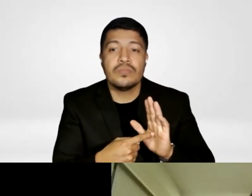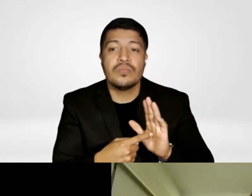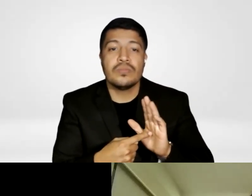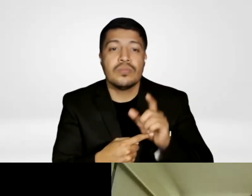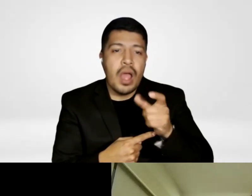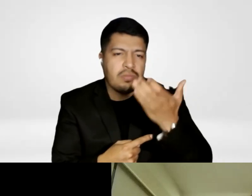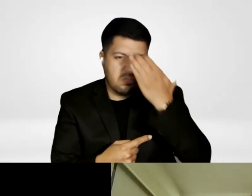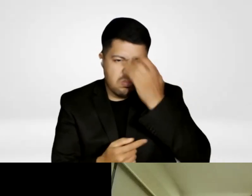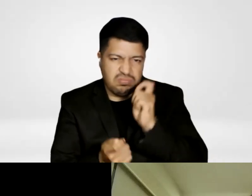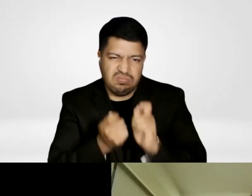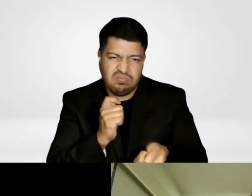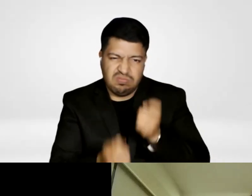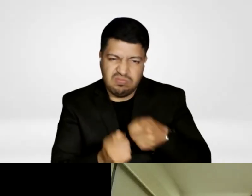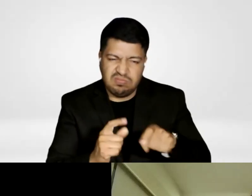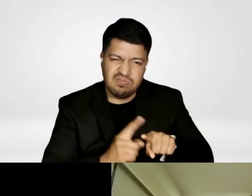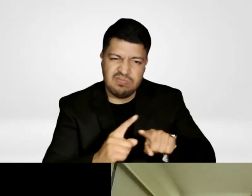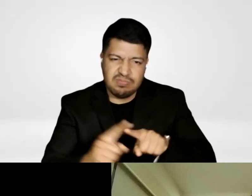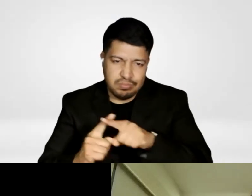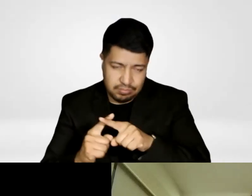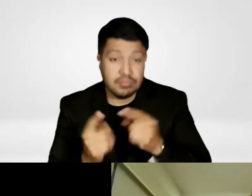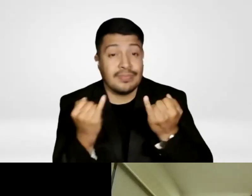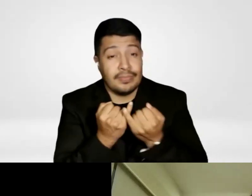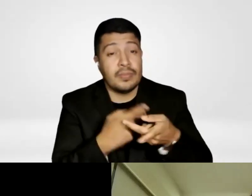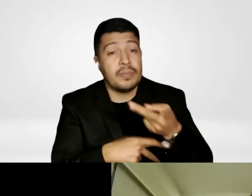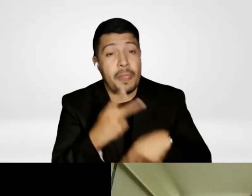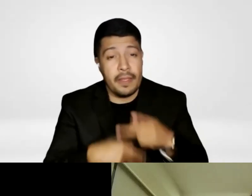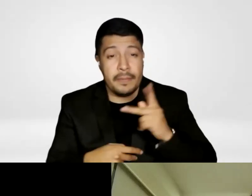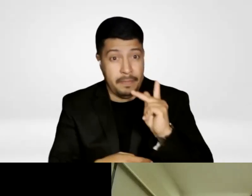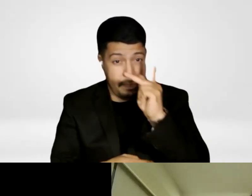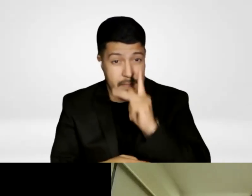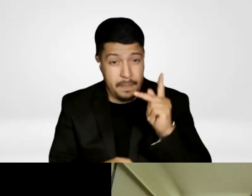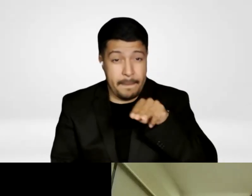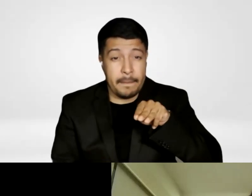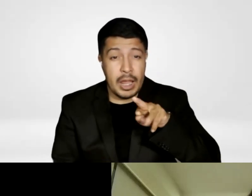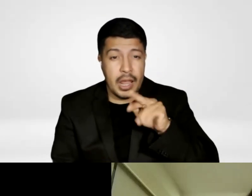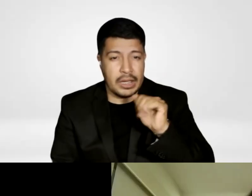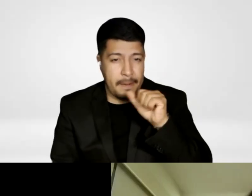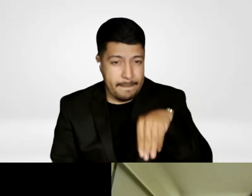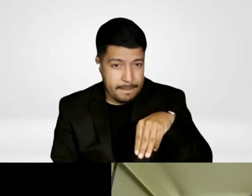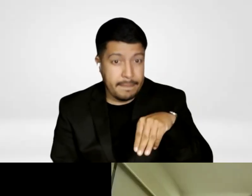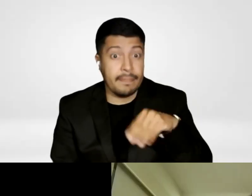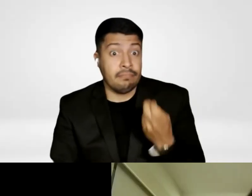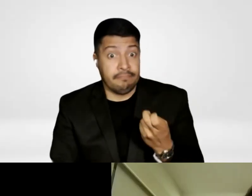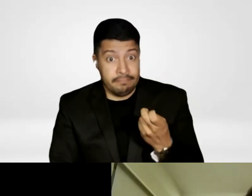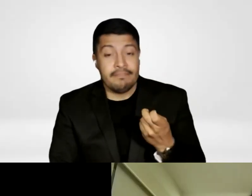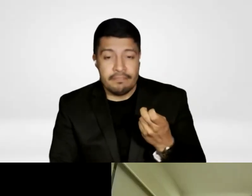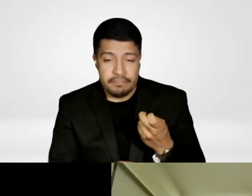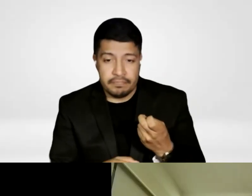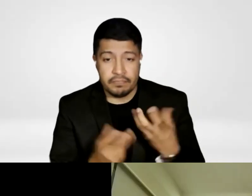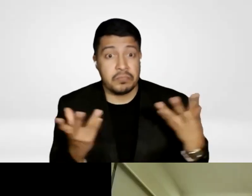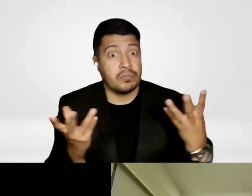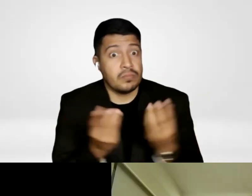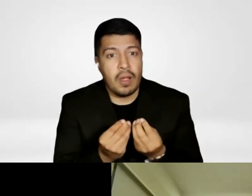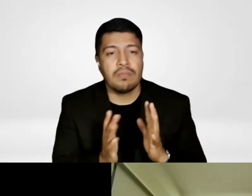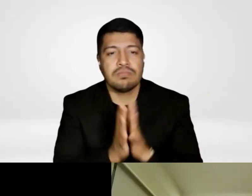conocimiento, y también a la psicóloga Miriam, que quienes están participando hoy en el